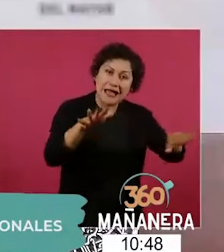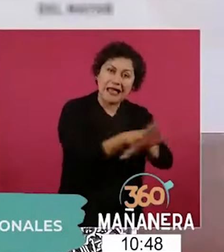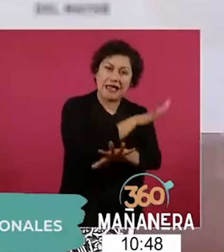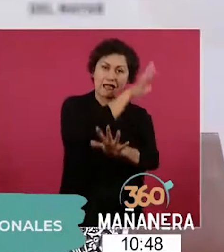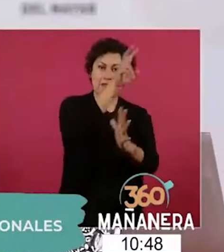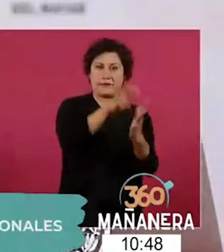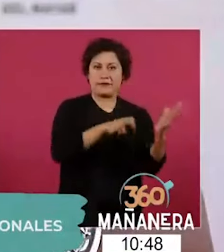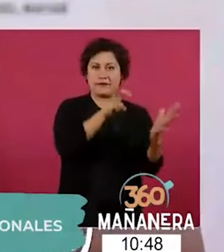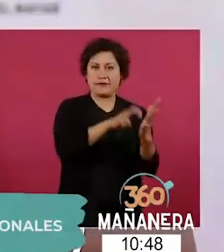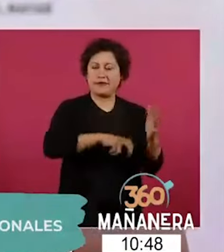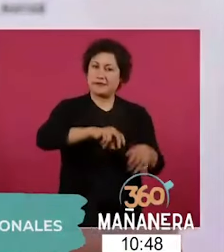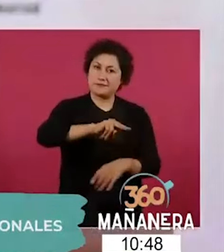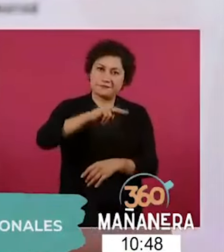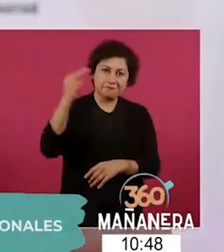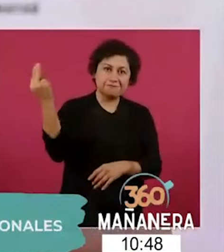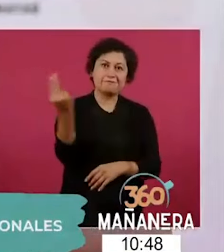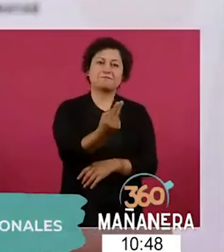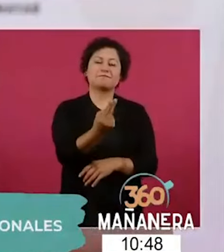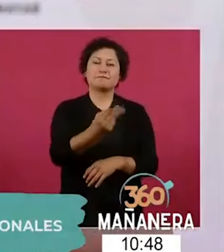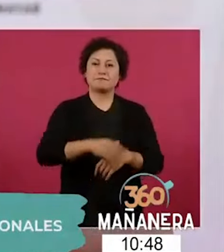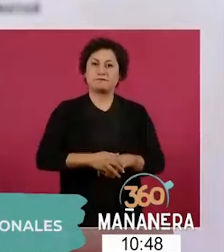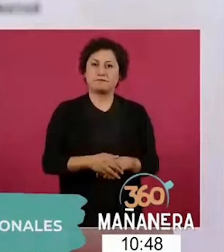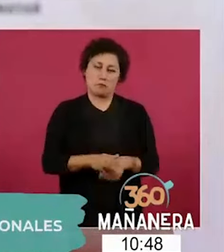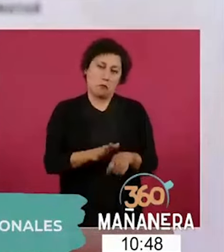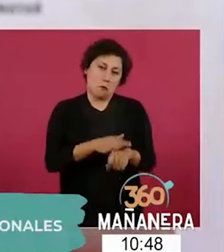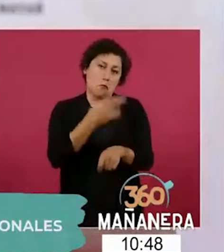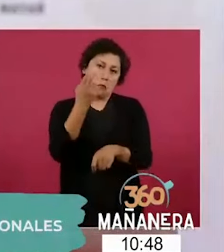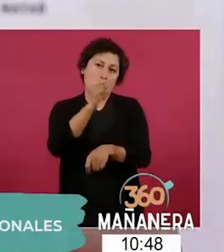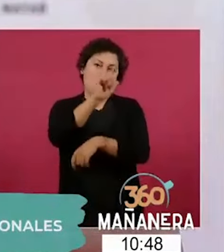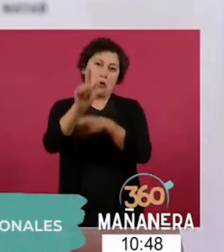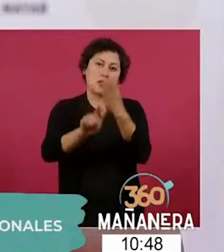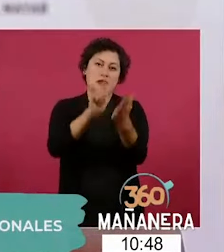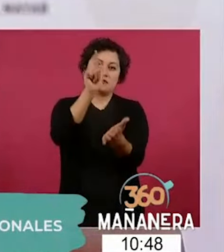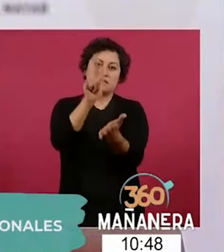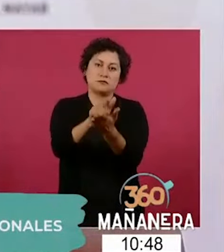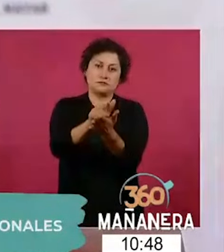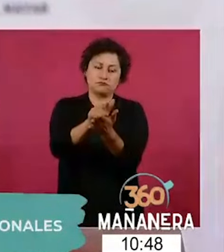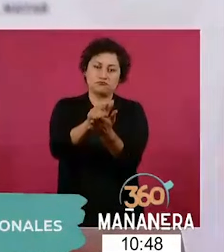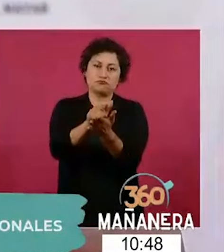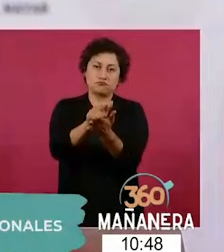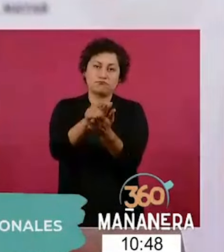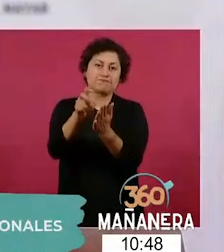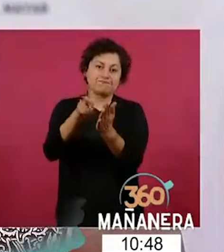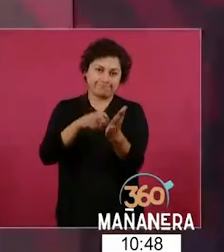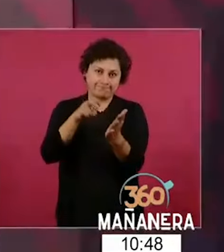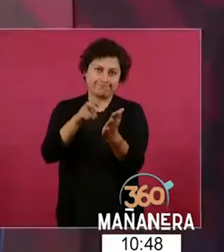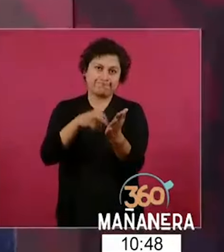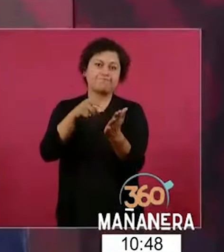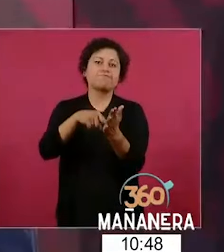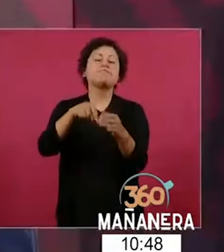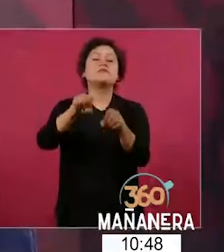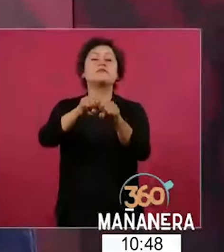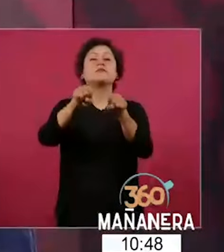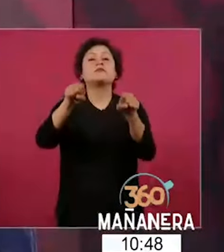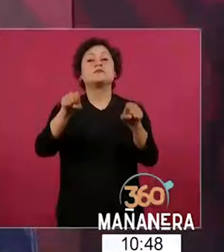eso y esa es la reforma al poder judicial